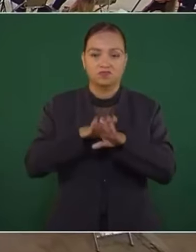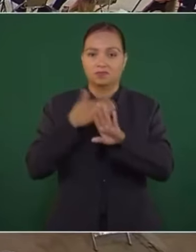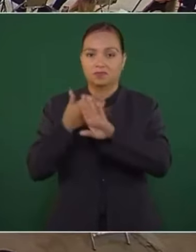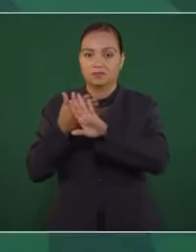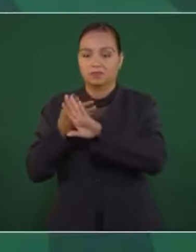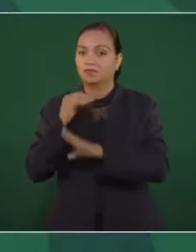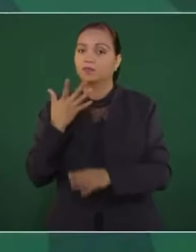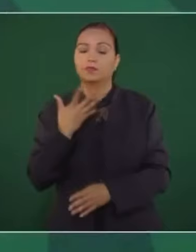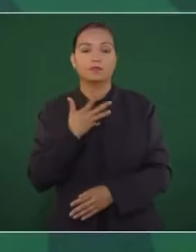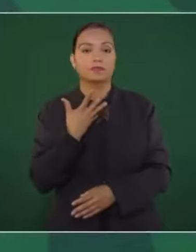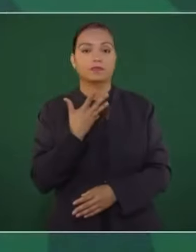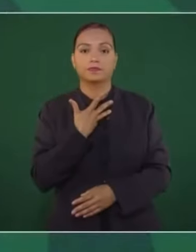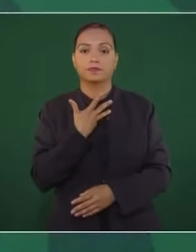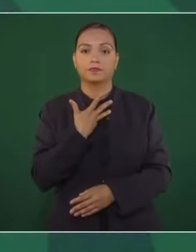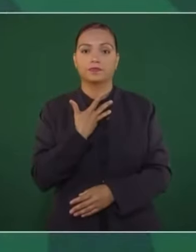sin tener